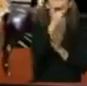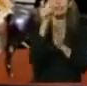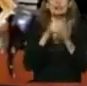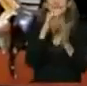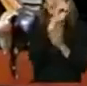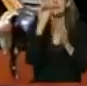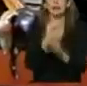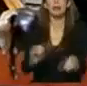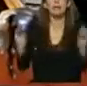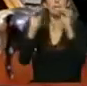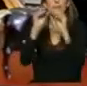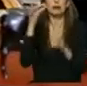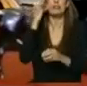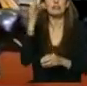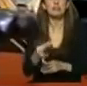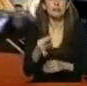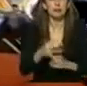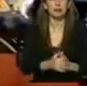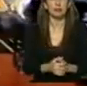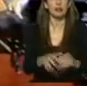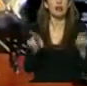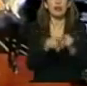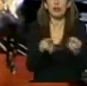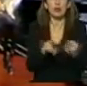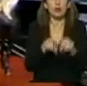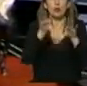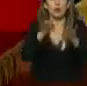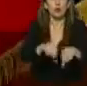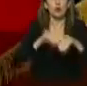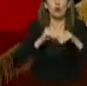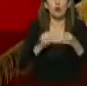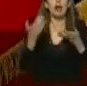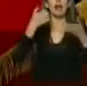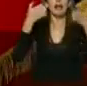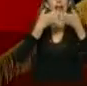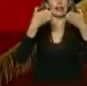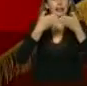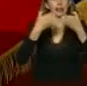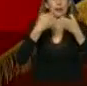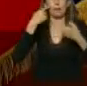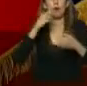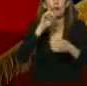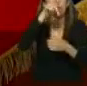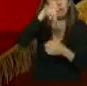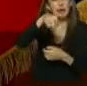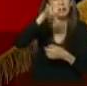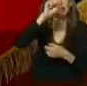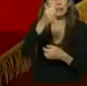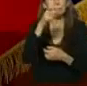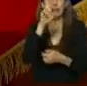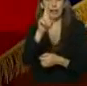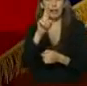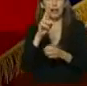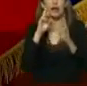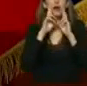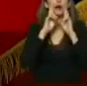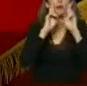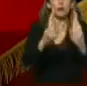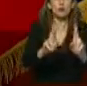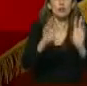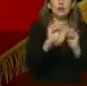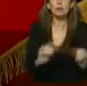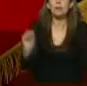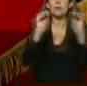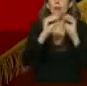Segundo, acelerar la adquisición de 100.000 reactivos PCRS, pruebas que de forma más certera confirman la detección